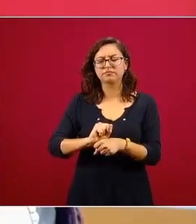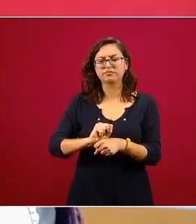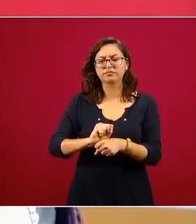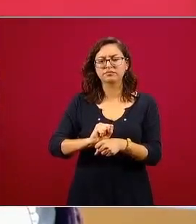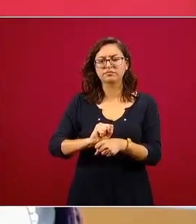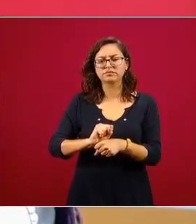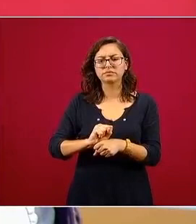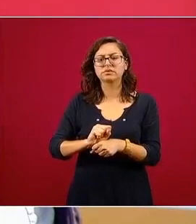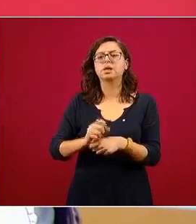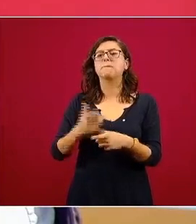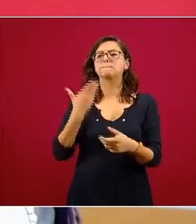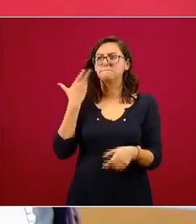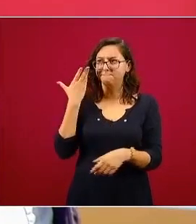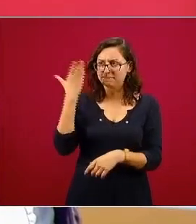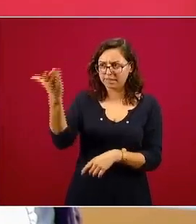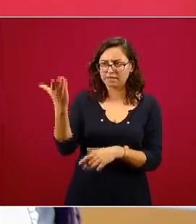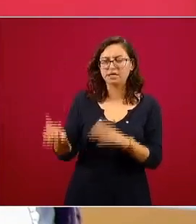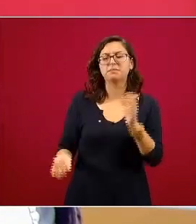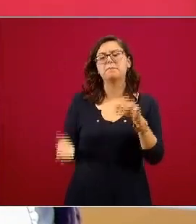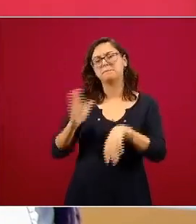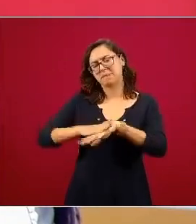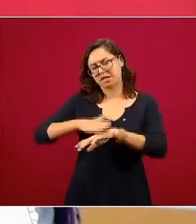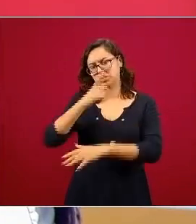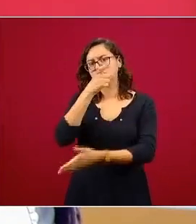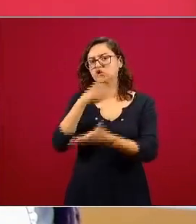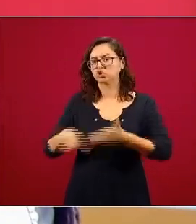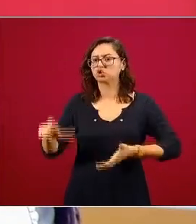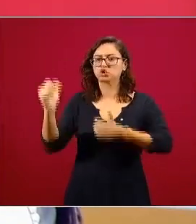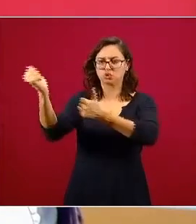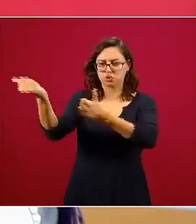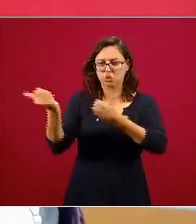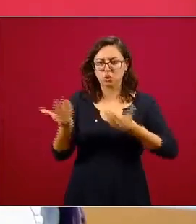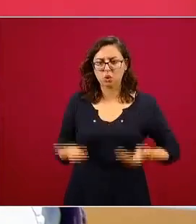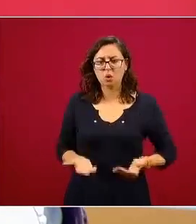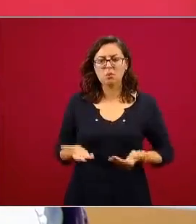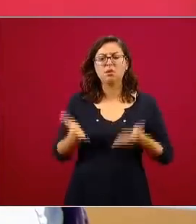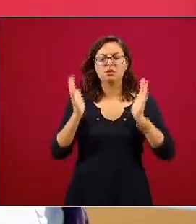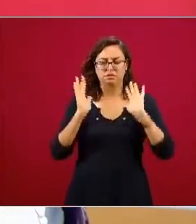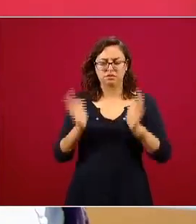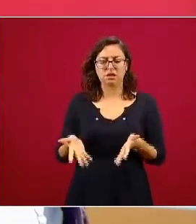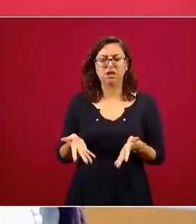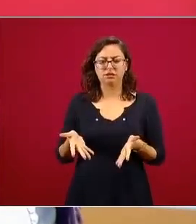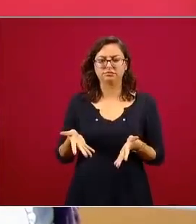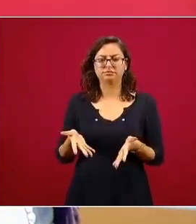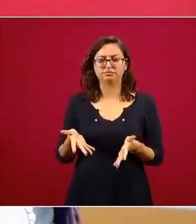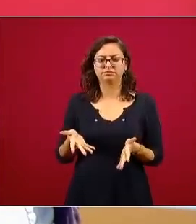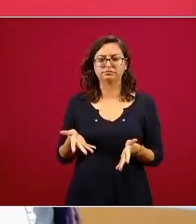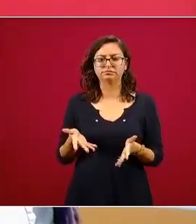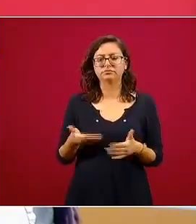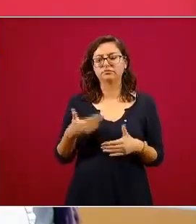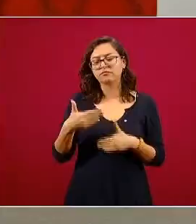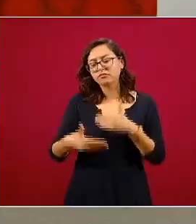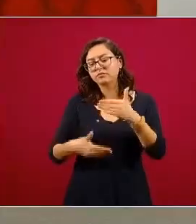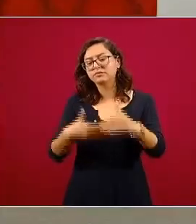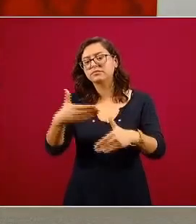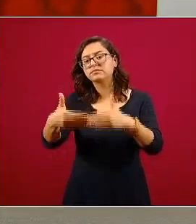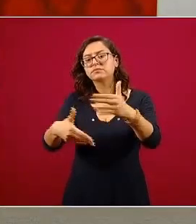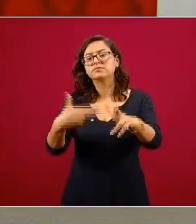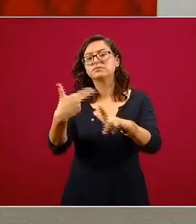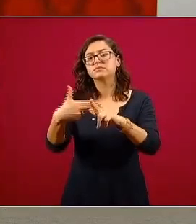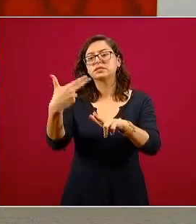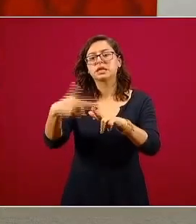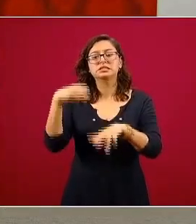nueva solicitud de compra, precisamente basado en la programación de aquí hasta el